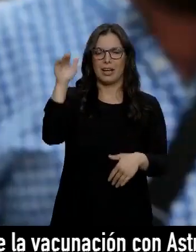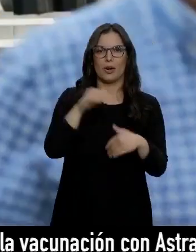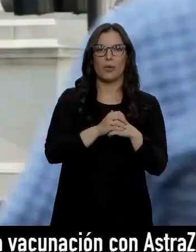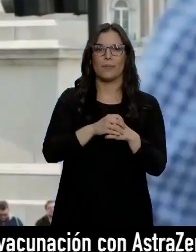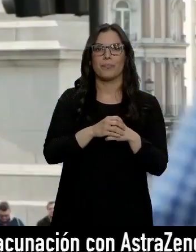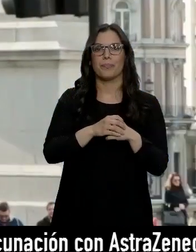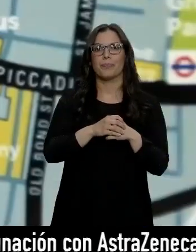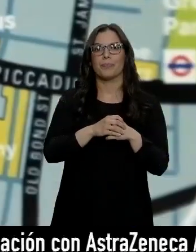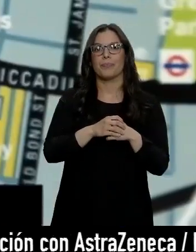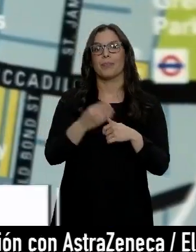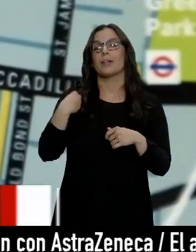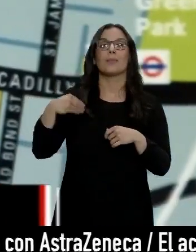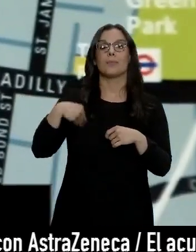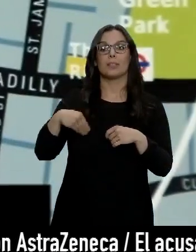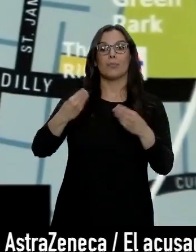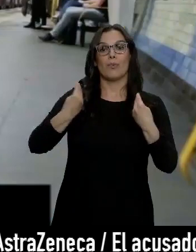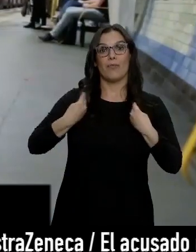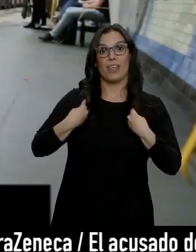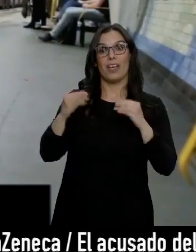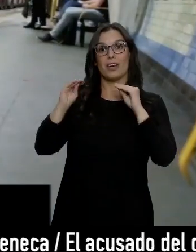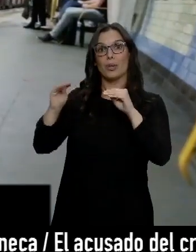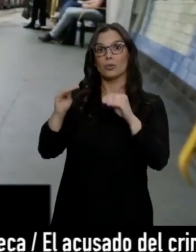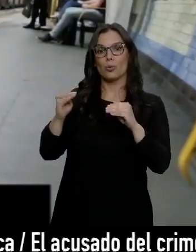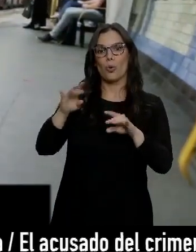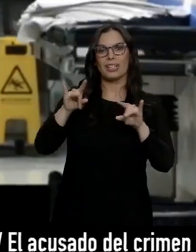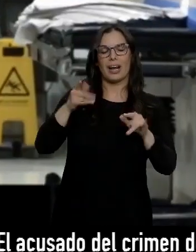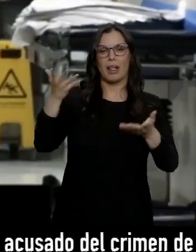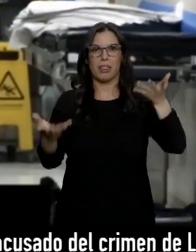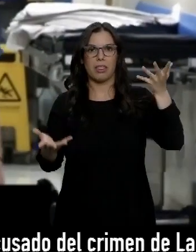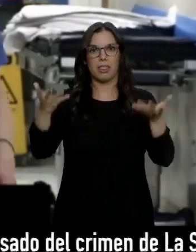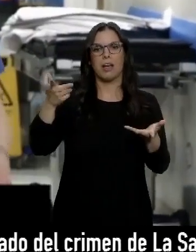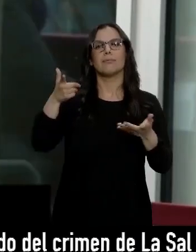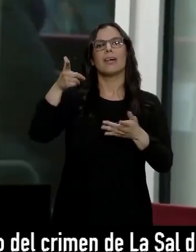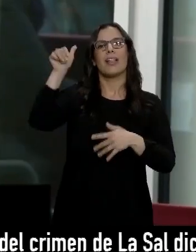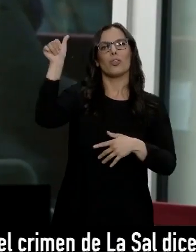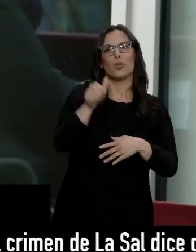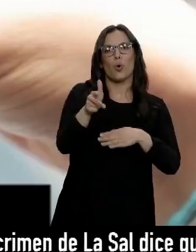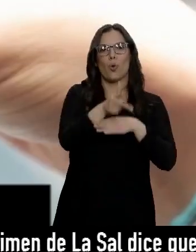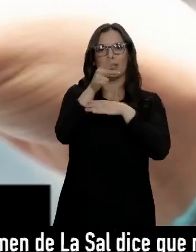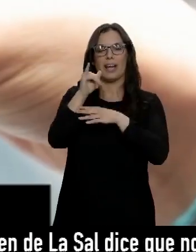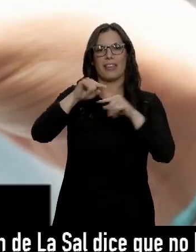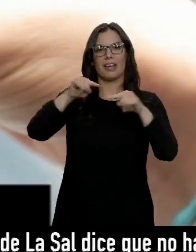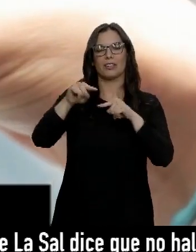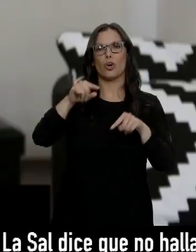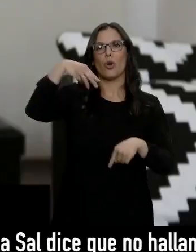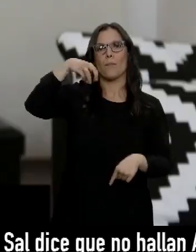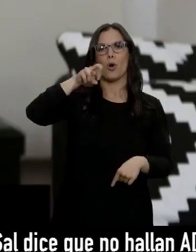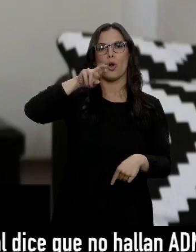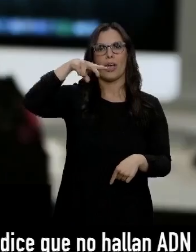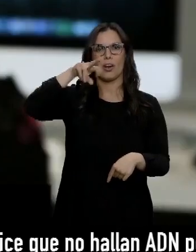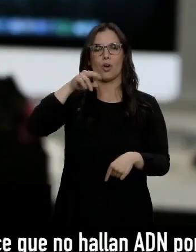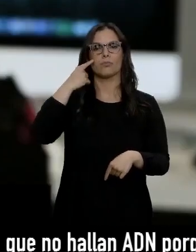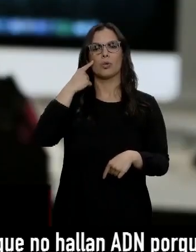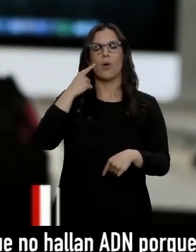vida del expatriado trata el documental Entre dos tierras, un trabajo del director Javier Moreno que aborda las consecuencias del